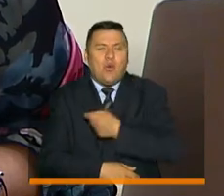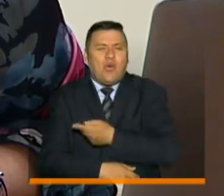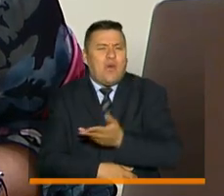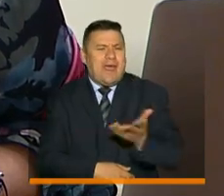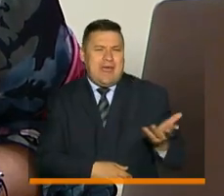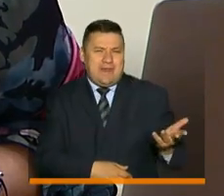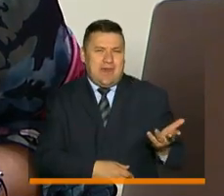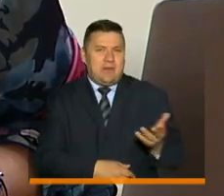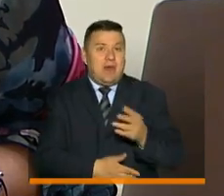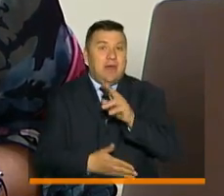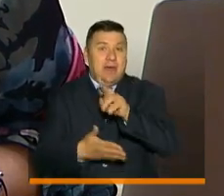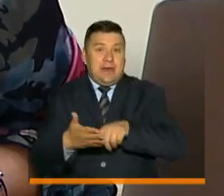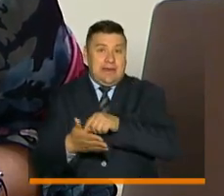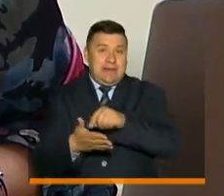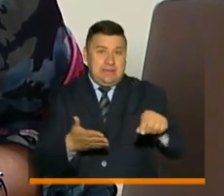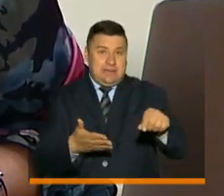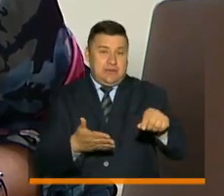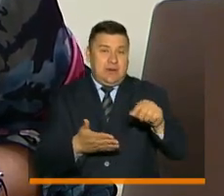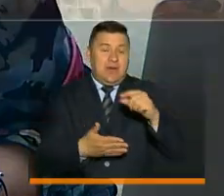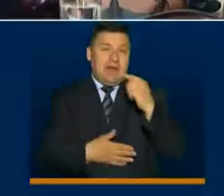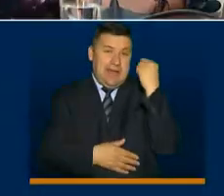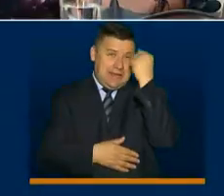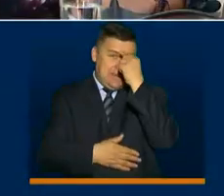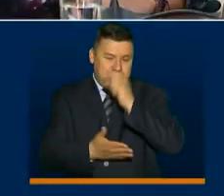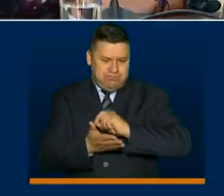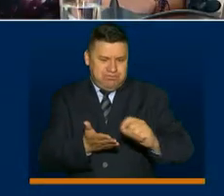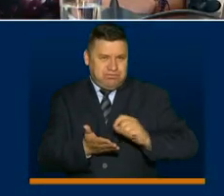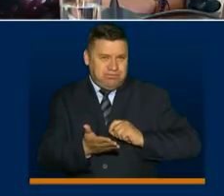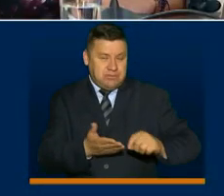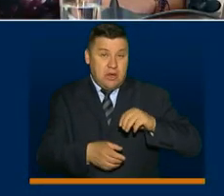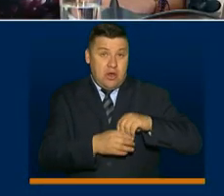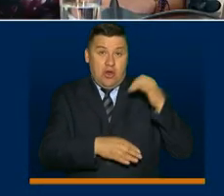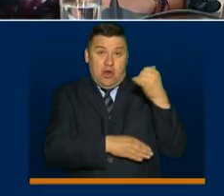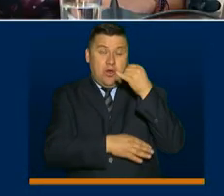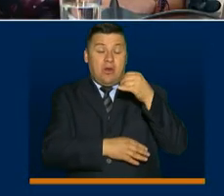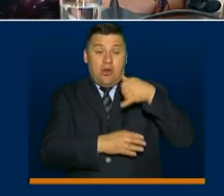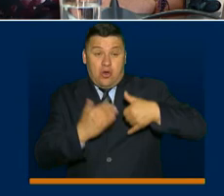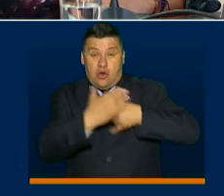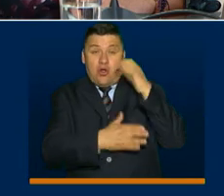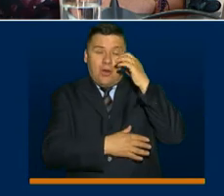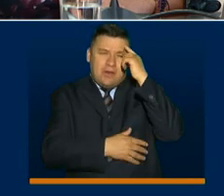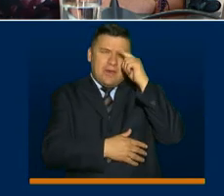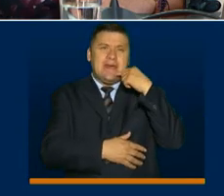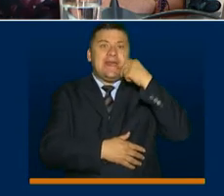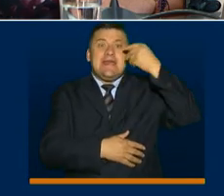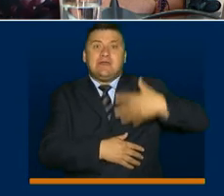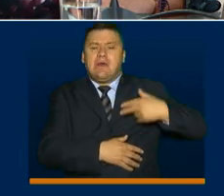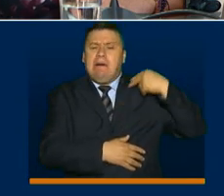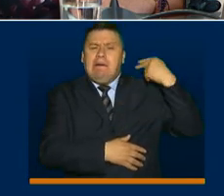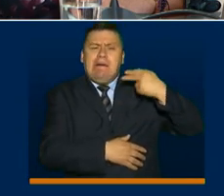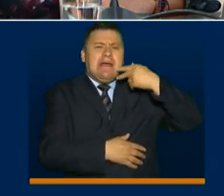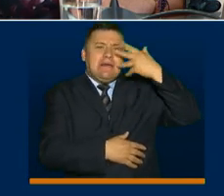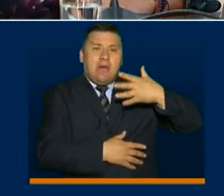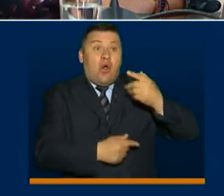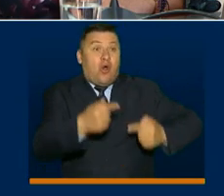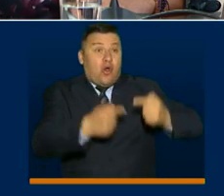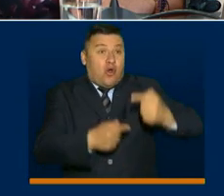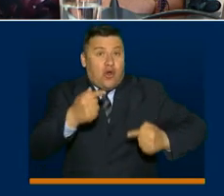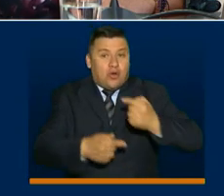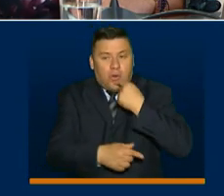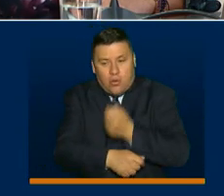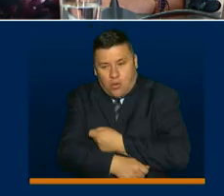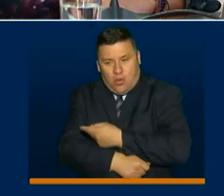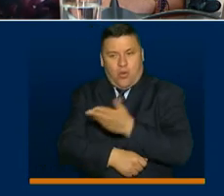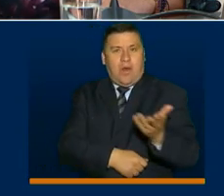producción de escritura para cuento y ensayo Colombia, un territorio de historias, de narraciones, y es un concurso que hemos denominado